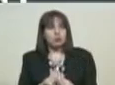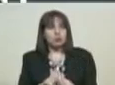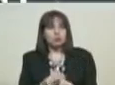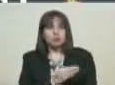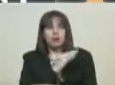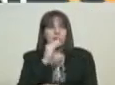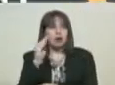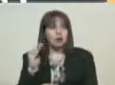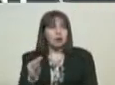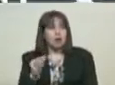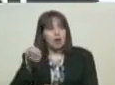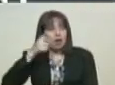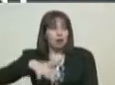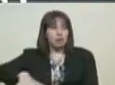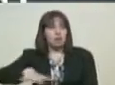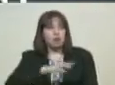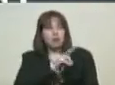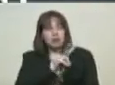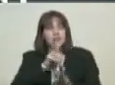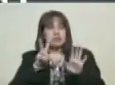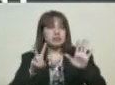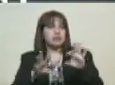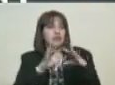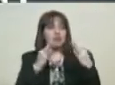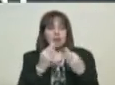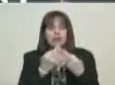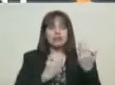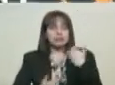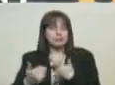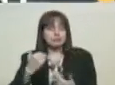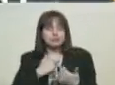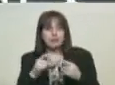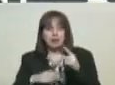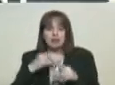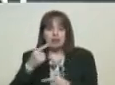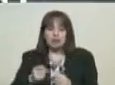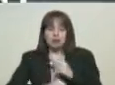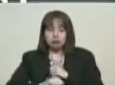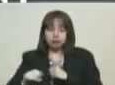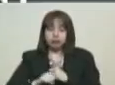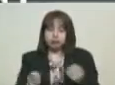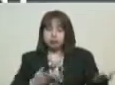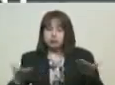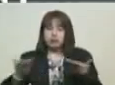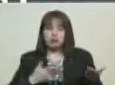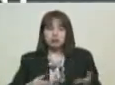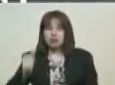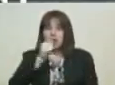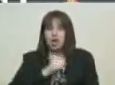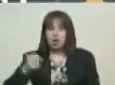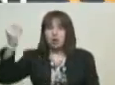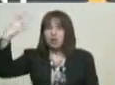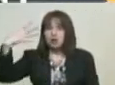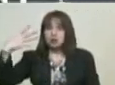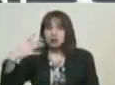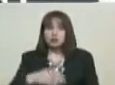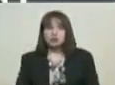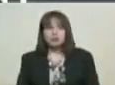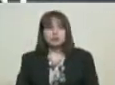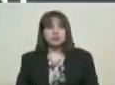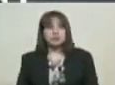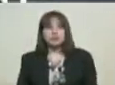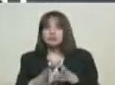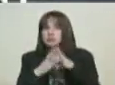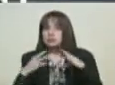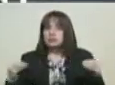proteger, primero que nada, a las 27 familias afectadas y segundo para restituir los servicios de agua y de electricidad. Y vamos a estar aquí, bueno, todas las horas que